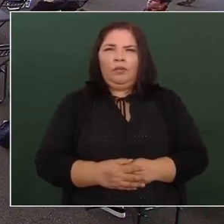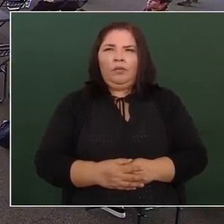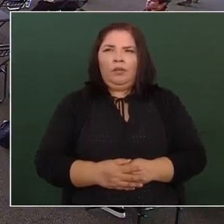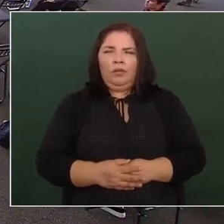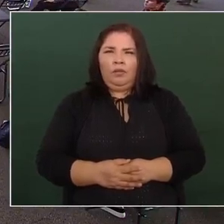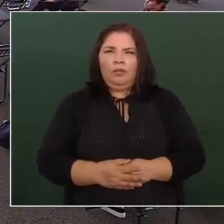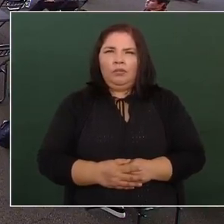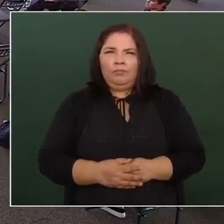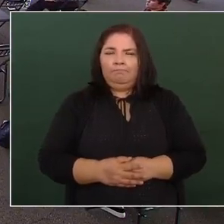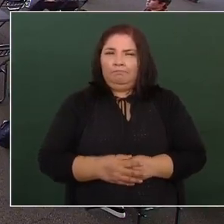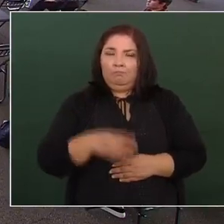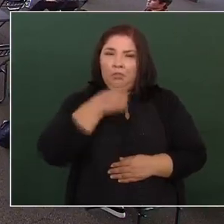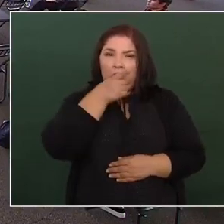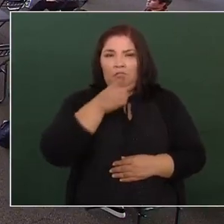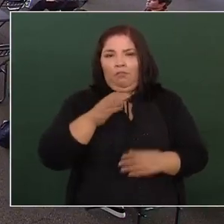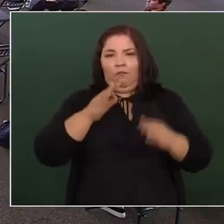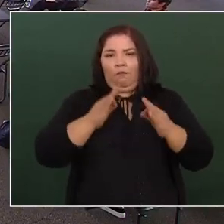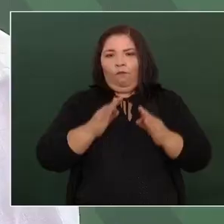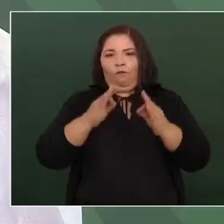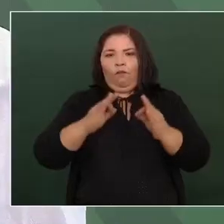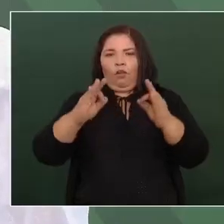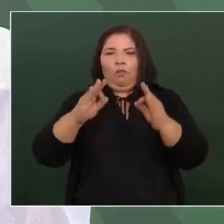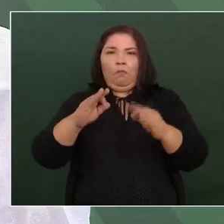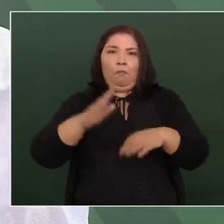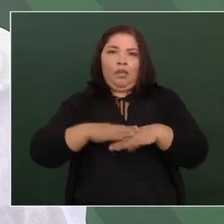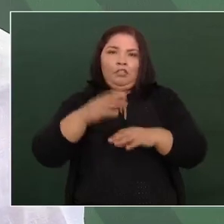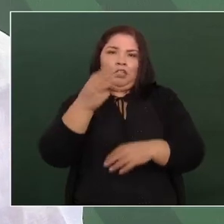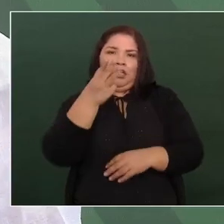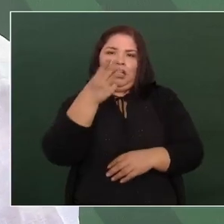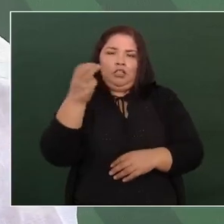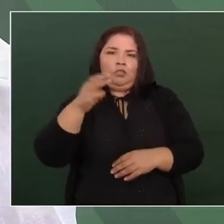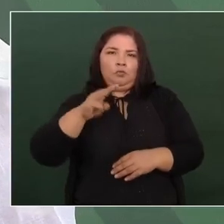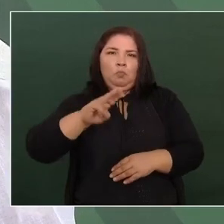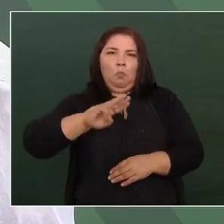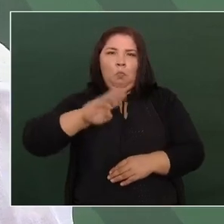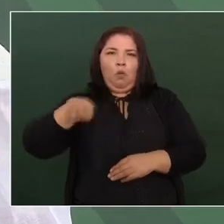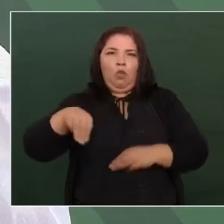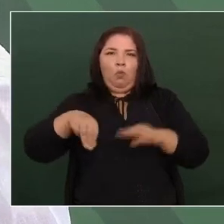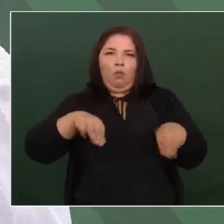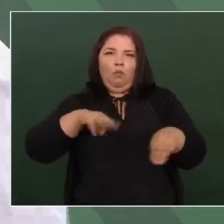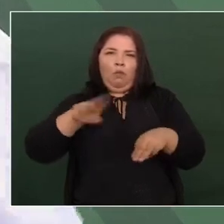a las funerarias, más de 300 muertos.